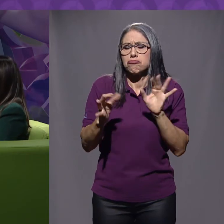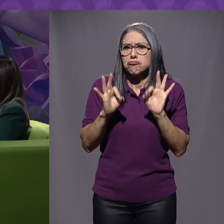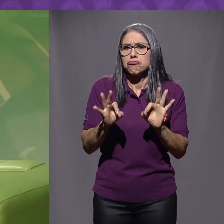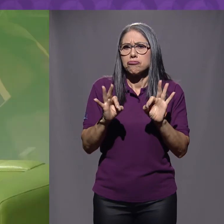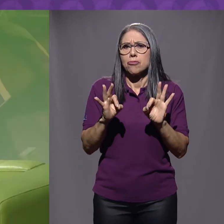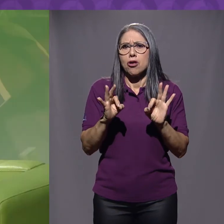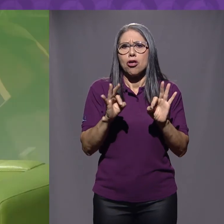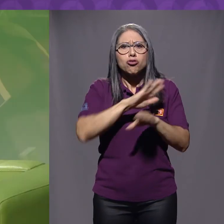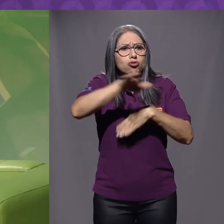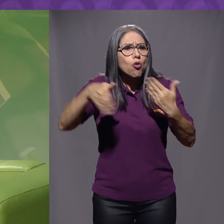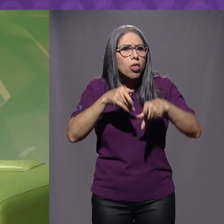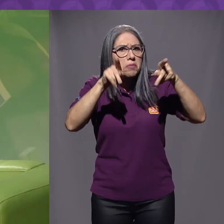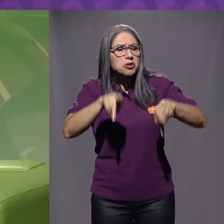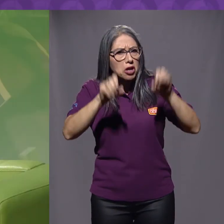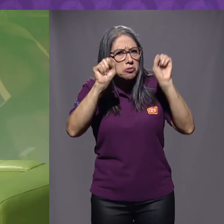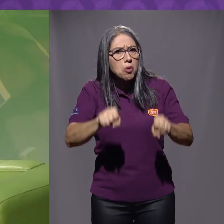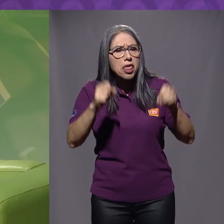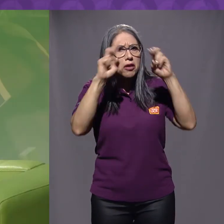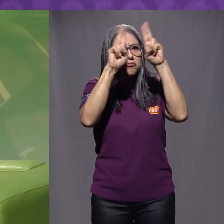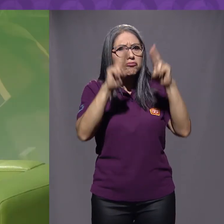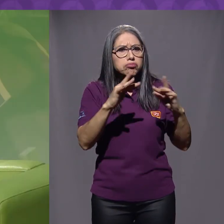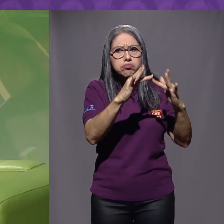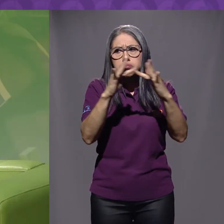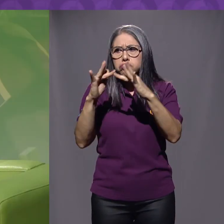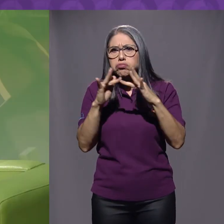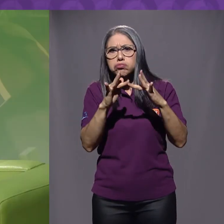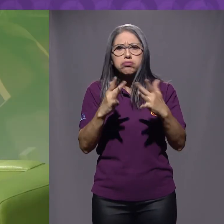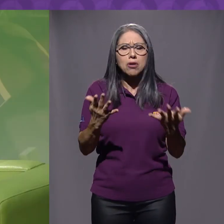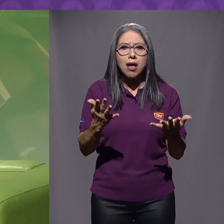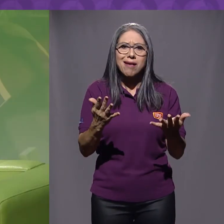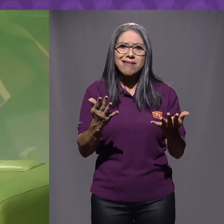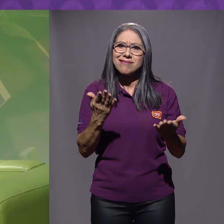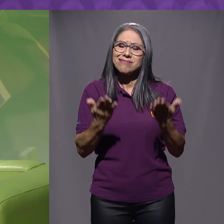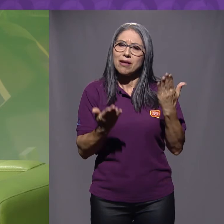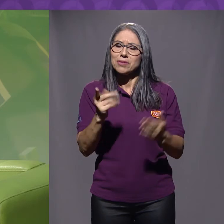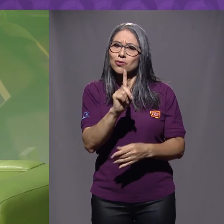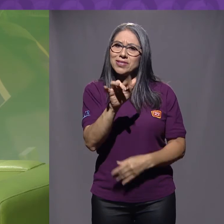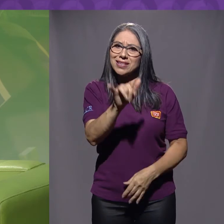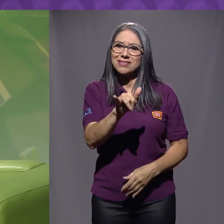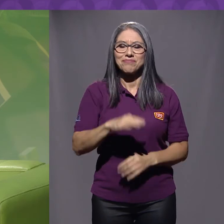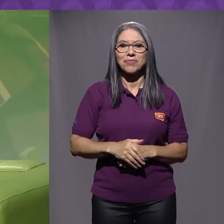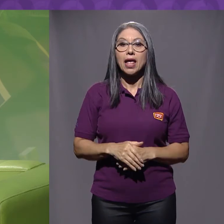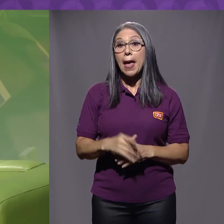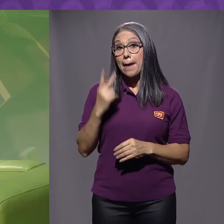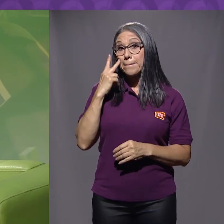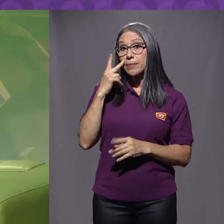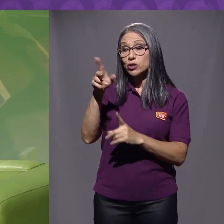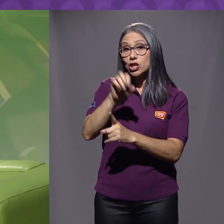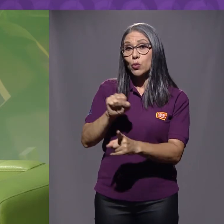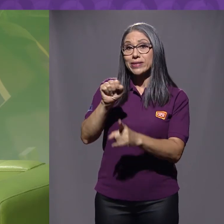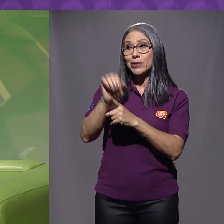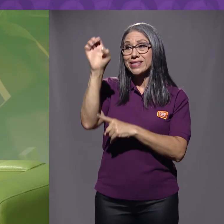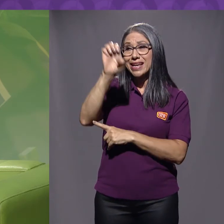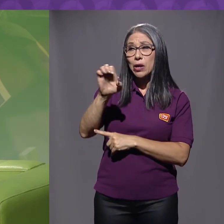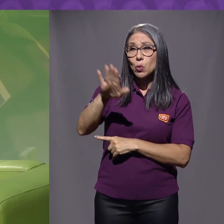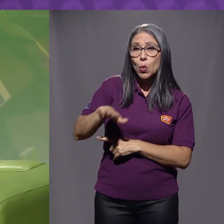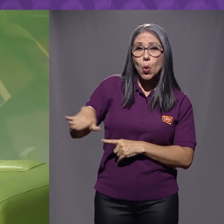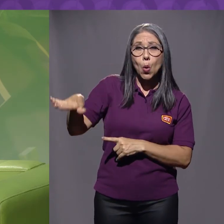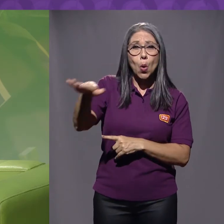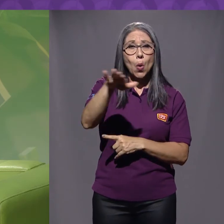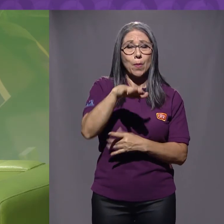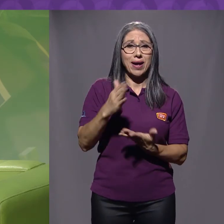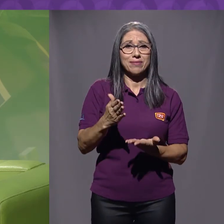Internet. Y también, doctor, vimos en muchos países, en Europa, por ejemplo, situaciones muy difíciles